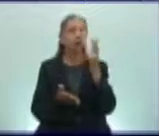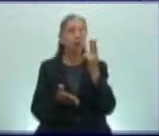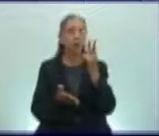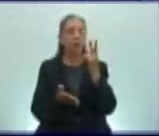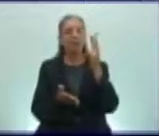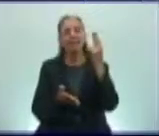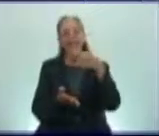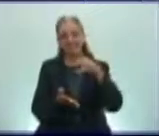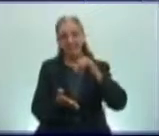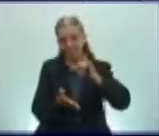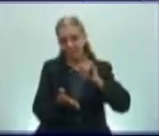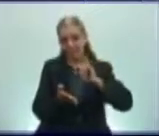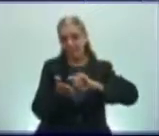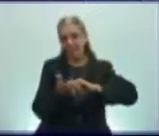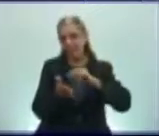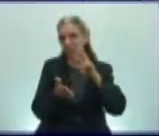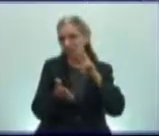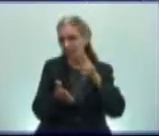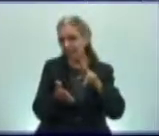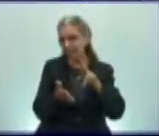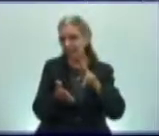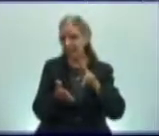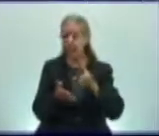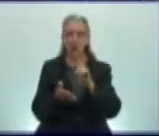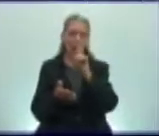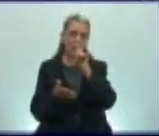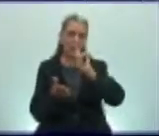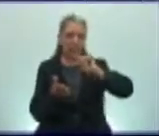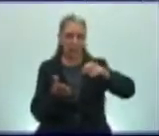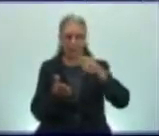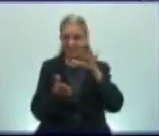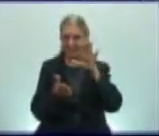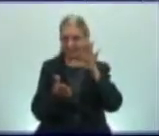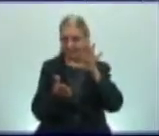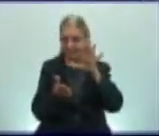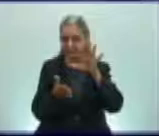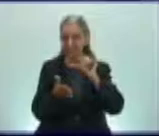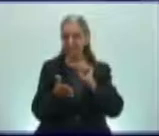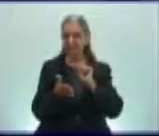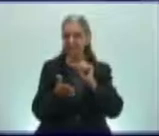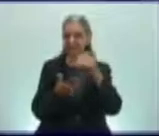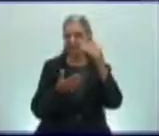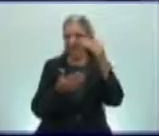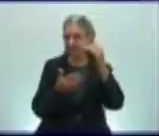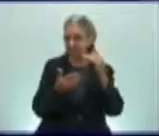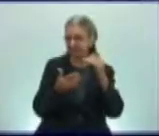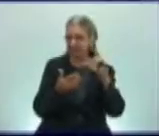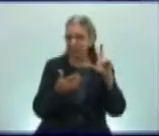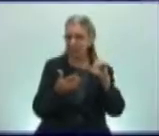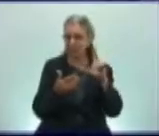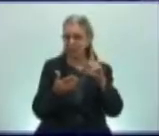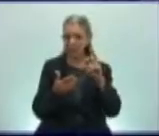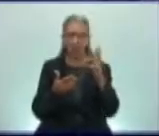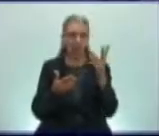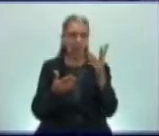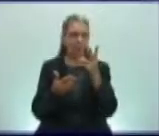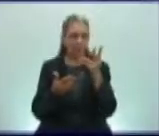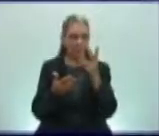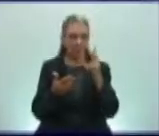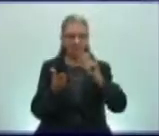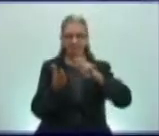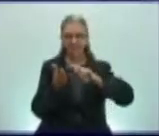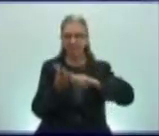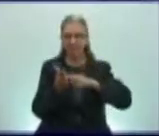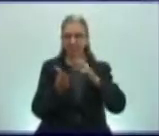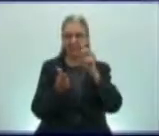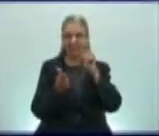que es 1,5 metros, efectuamos los productos, 2 por 3,14